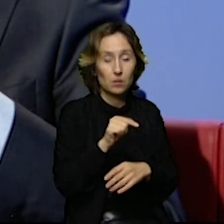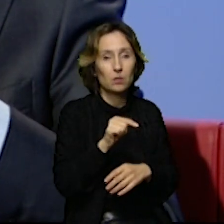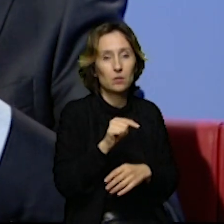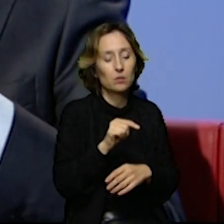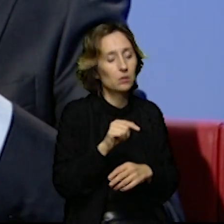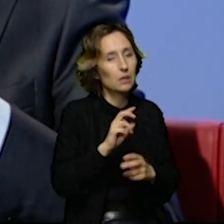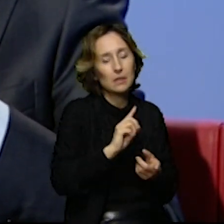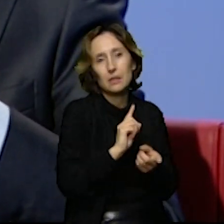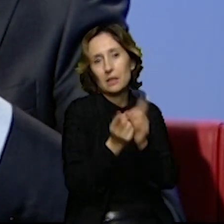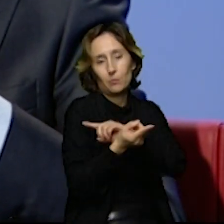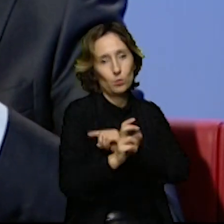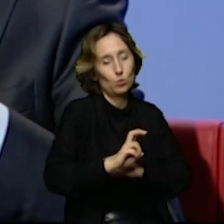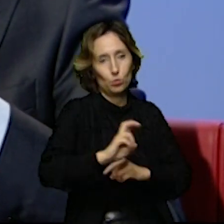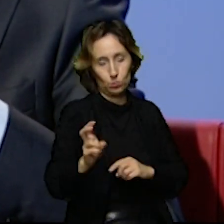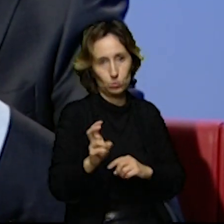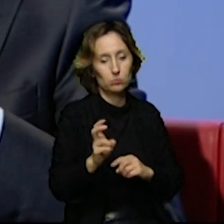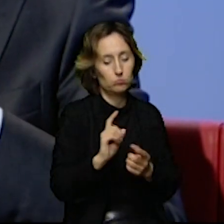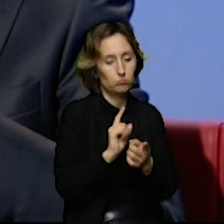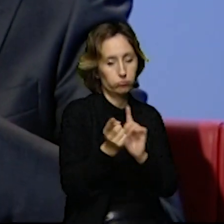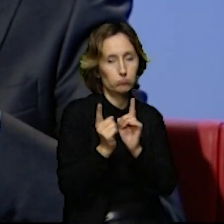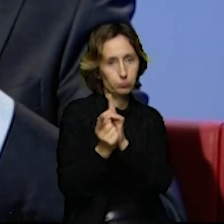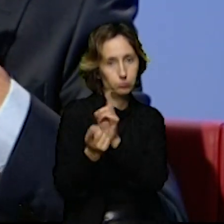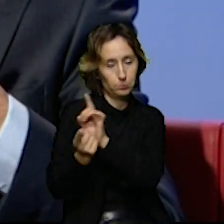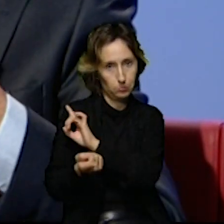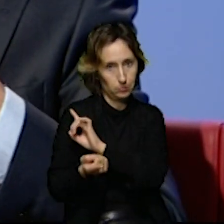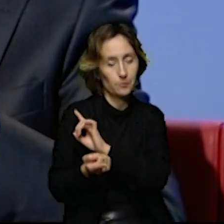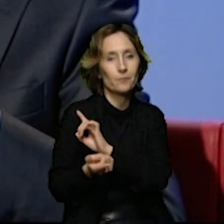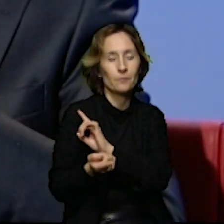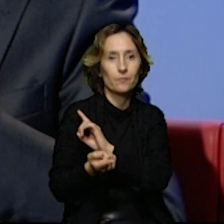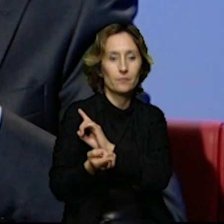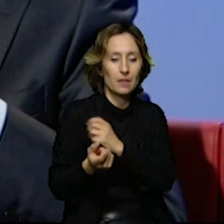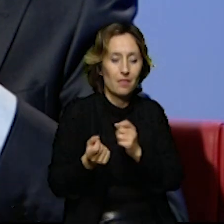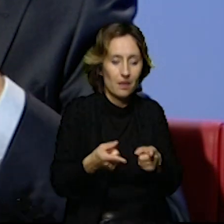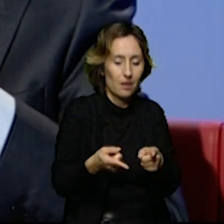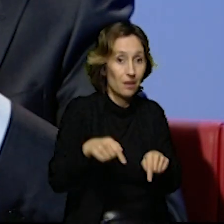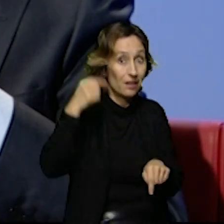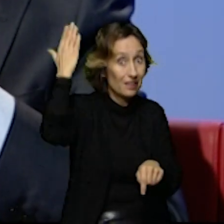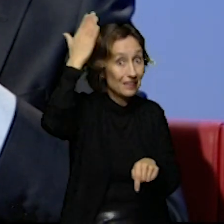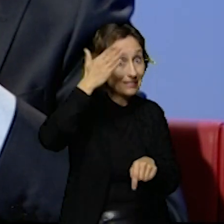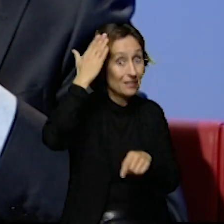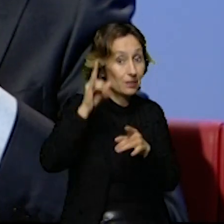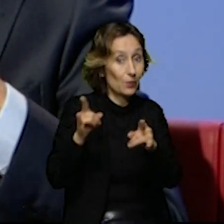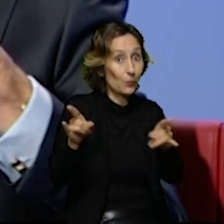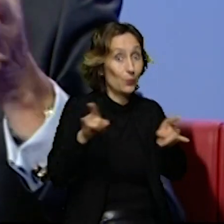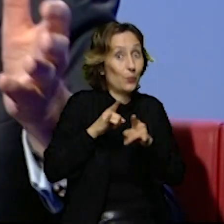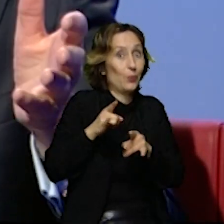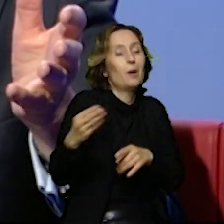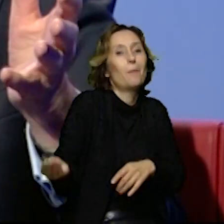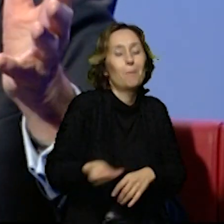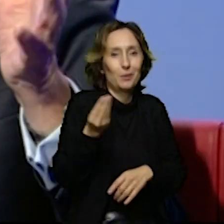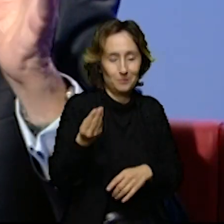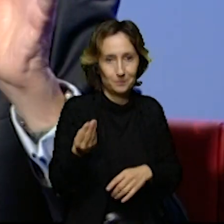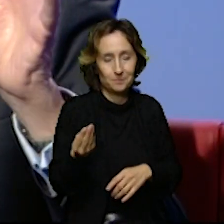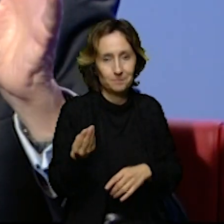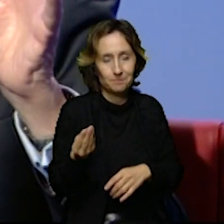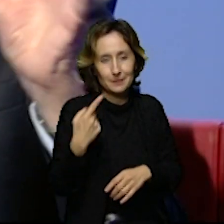otros cambios que se irán produciendo a continuación para mejorar el que Navarra sea más atractiva. Hay que tener presente